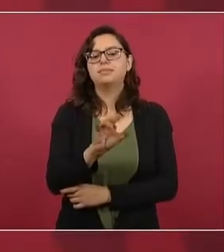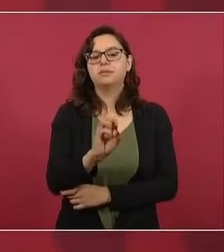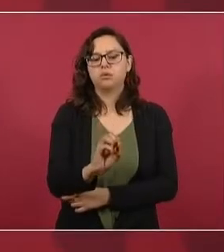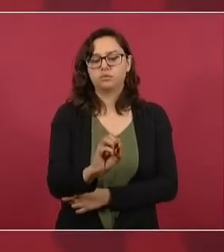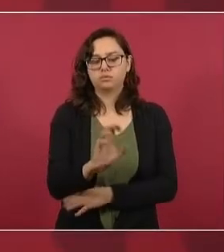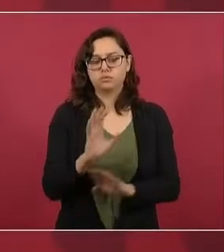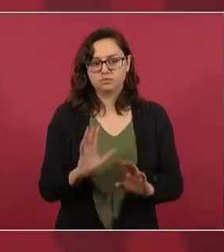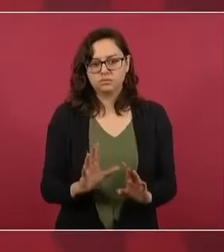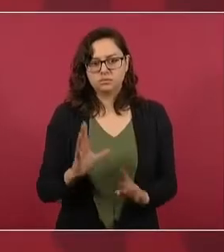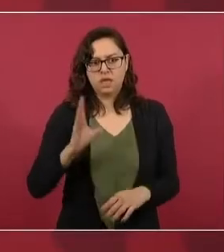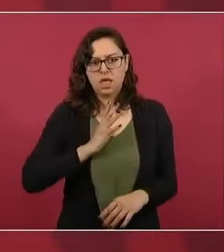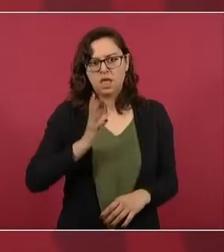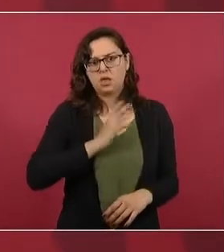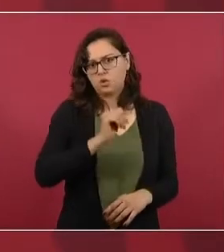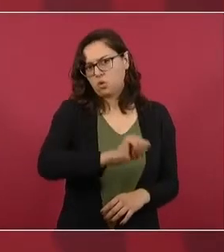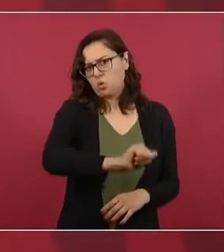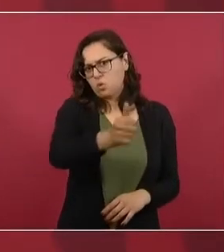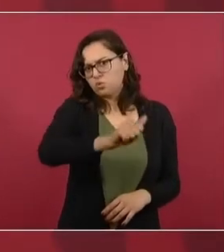Eso